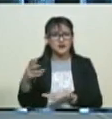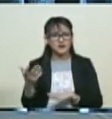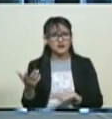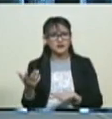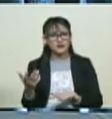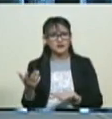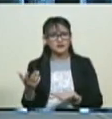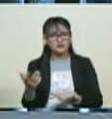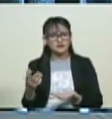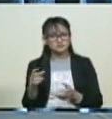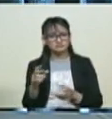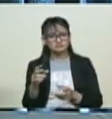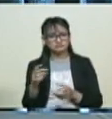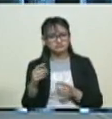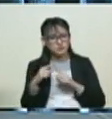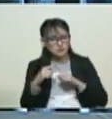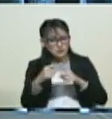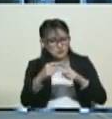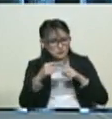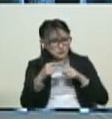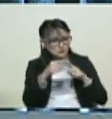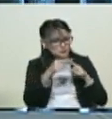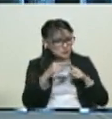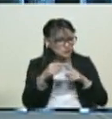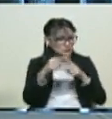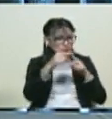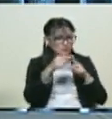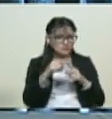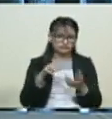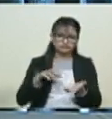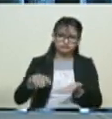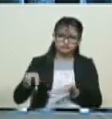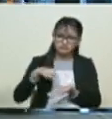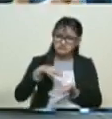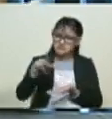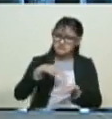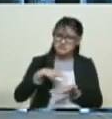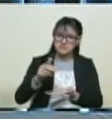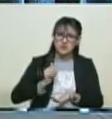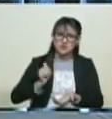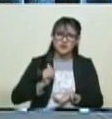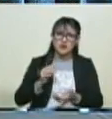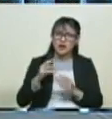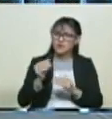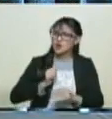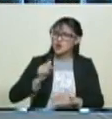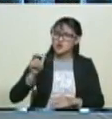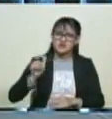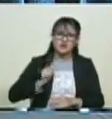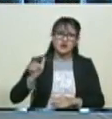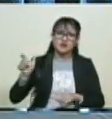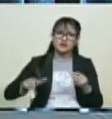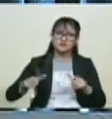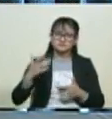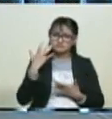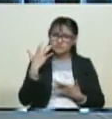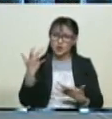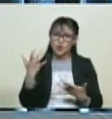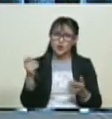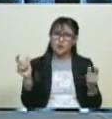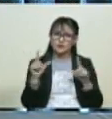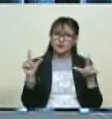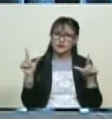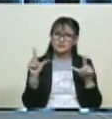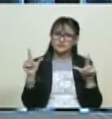de la ciudad que quieran pongan un punto y valle desde ese punto hablen con quien tengan que hablar vean los medios de